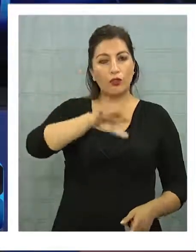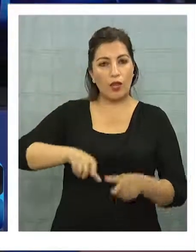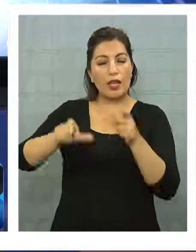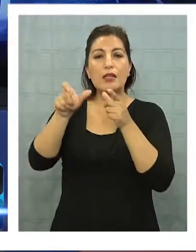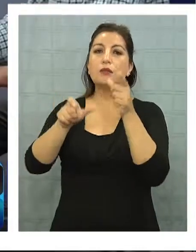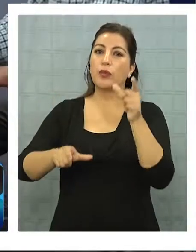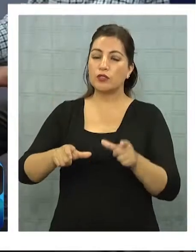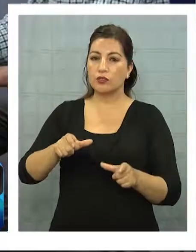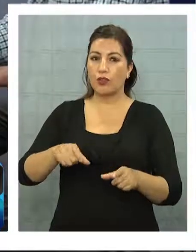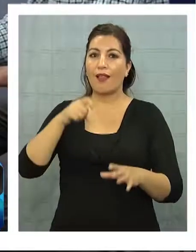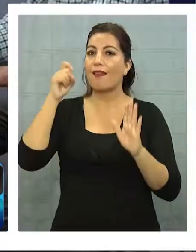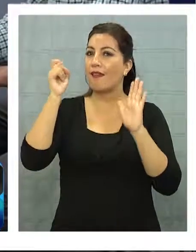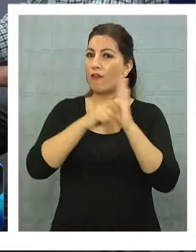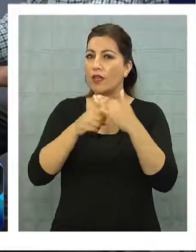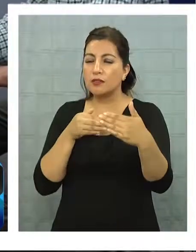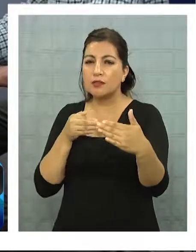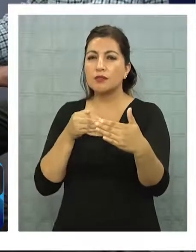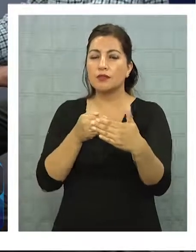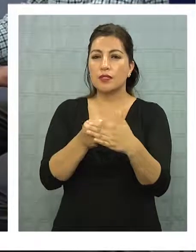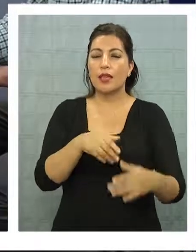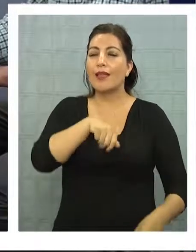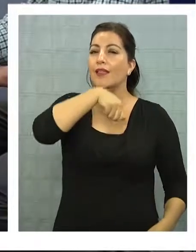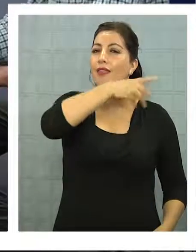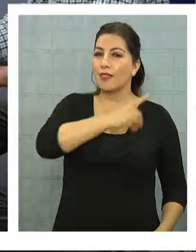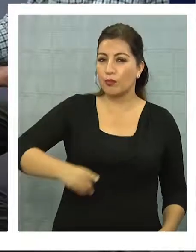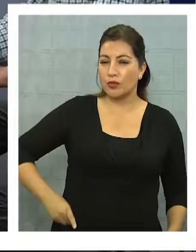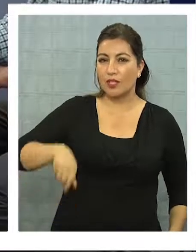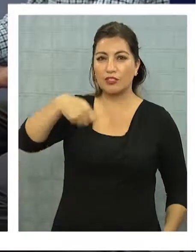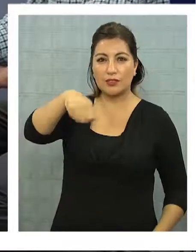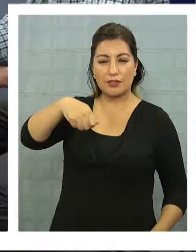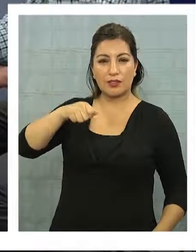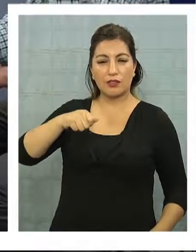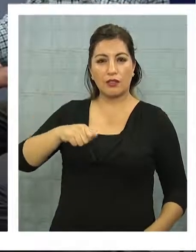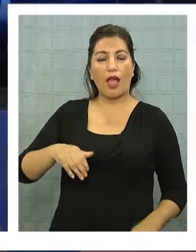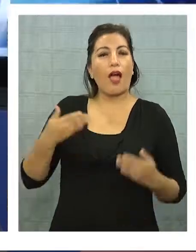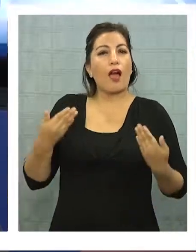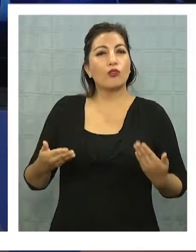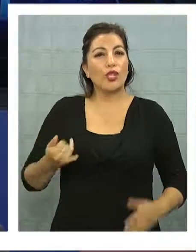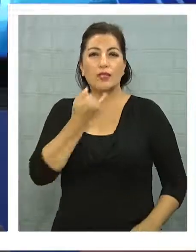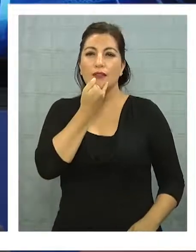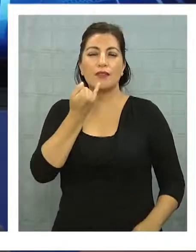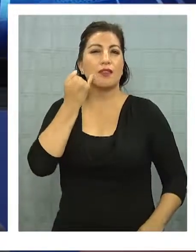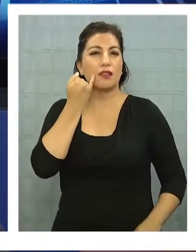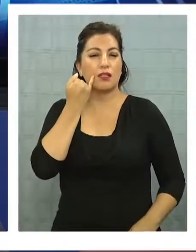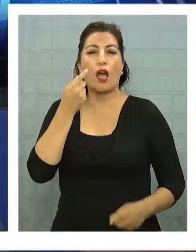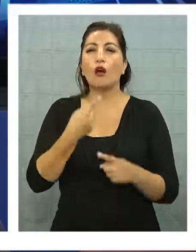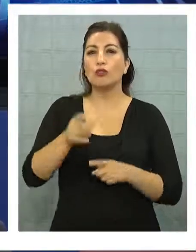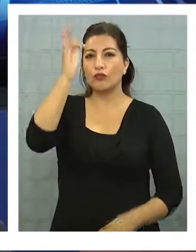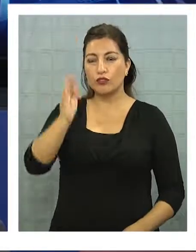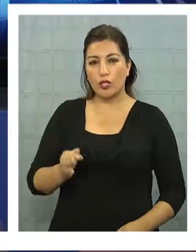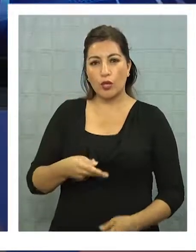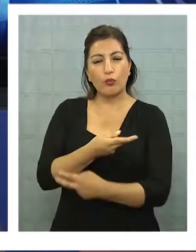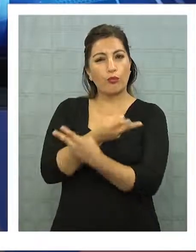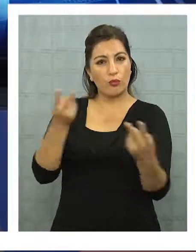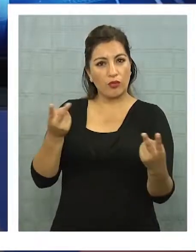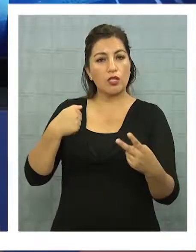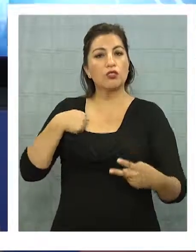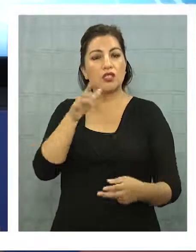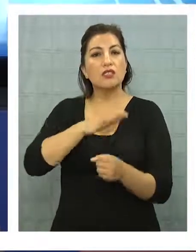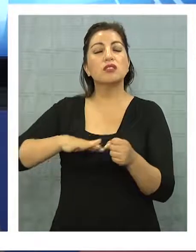punto. Pero en este contexto que estamos conversando, para la gente en términos generales, digamos, esto se ve feo, por decirlo menos. no, porque lo que se aplica aquí a mí me parece,